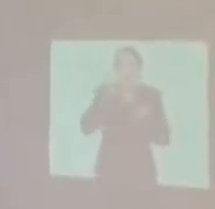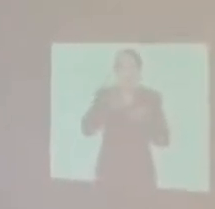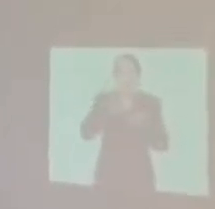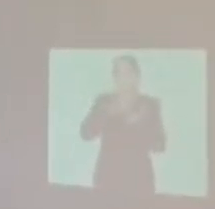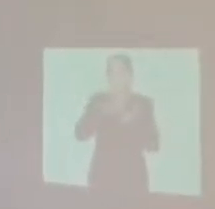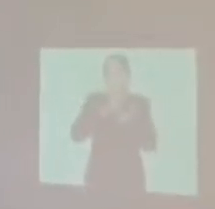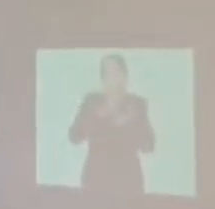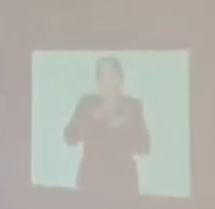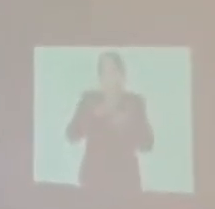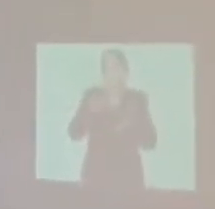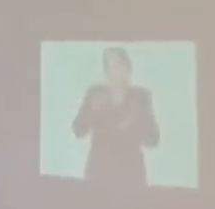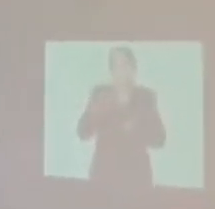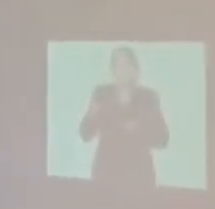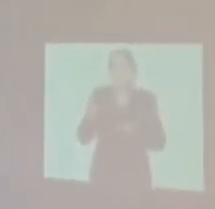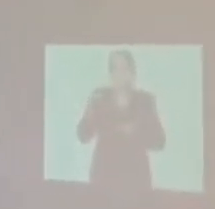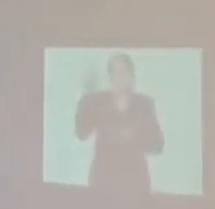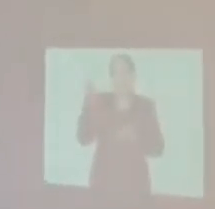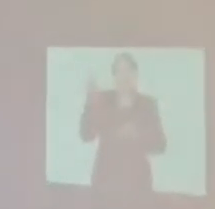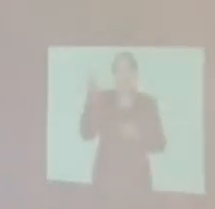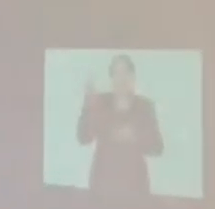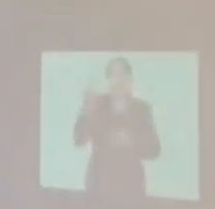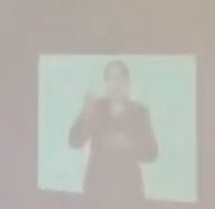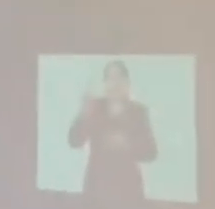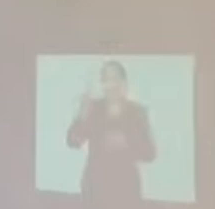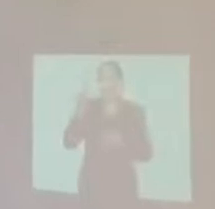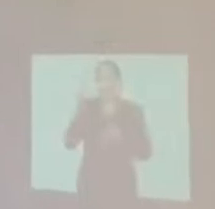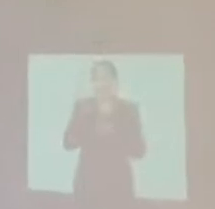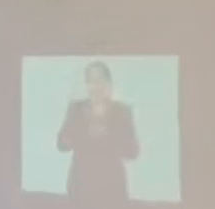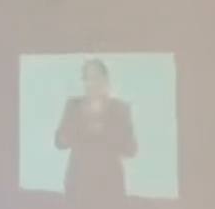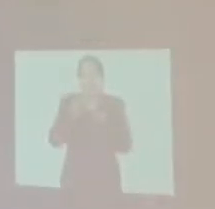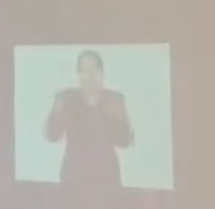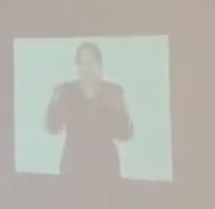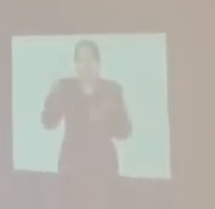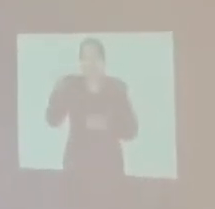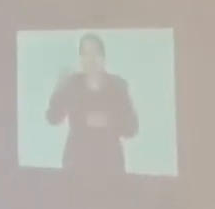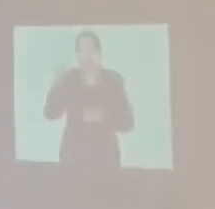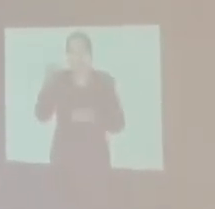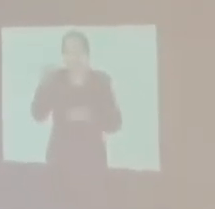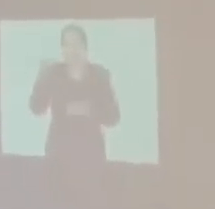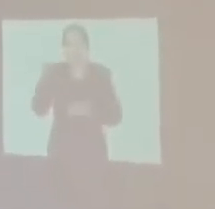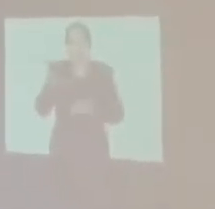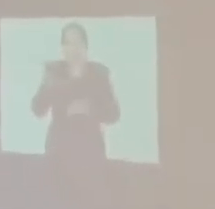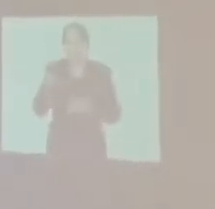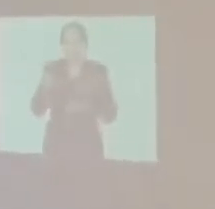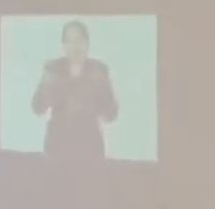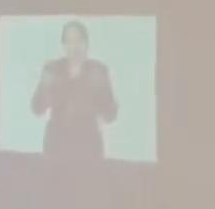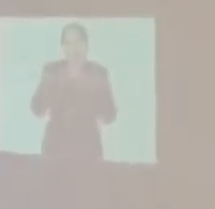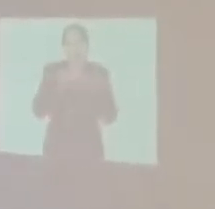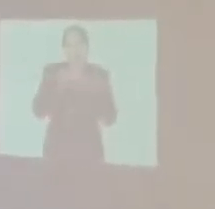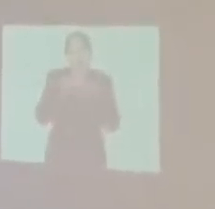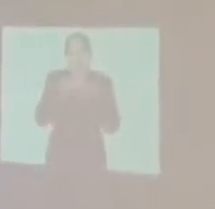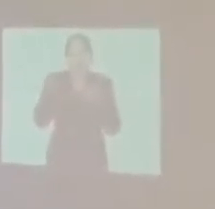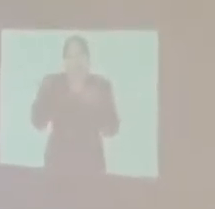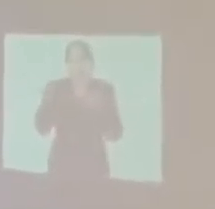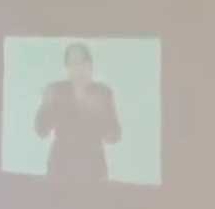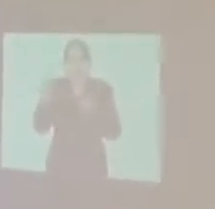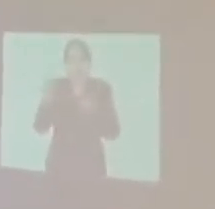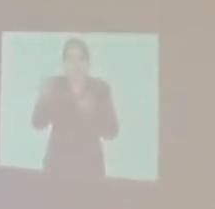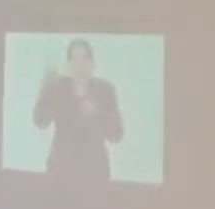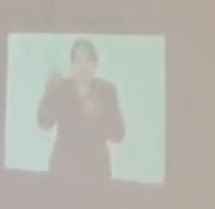la Universidad Autónoma de la Ciudad de México, también creada por el presidente López Obrador. Y ahora